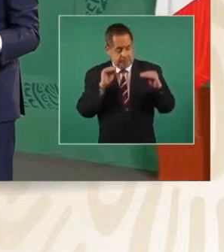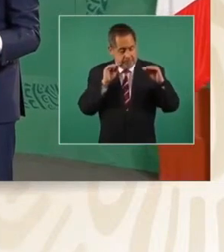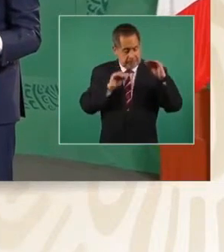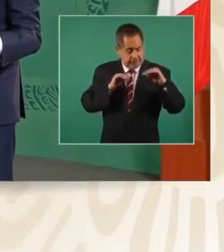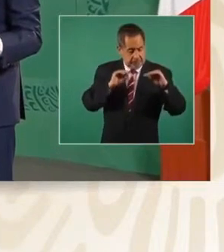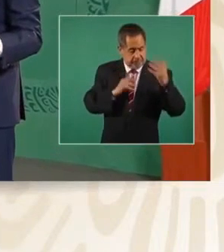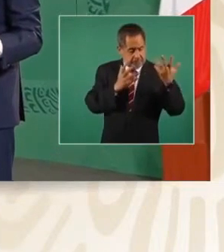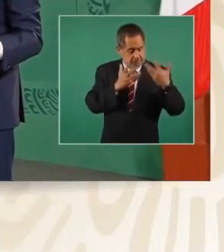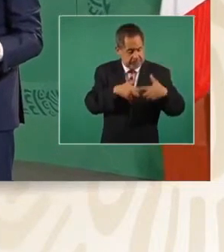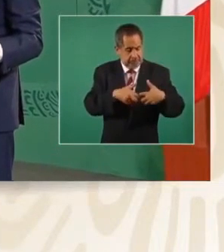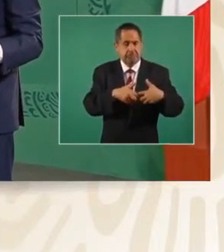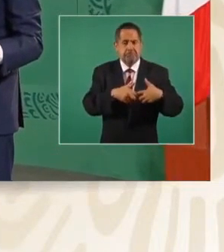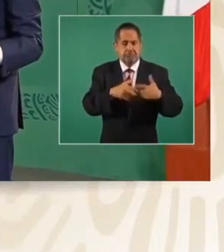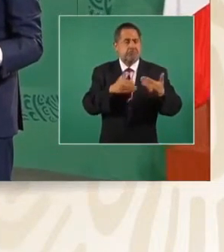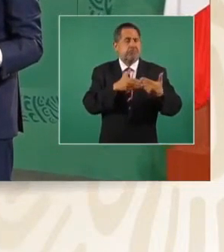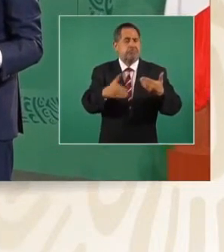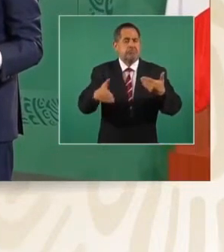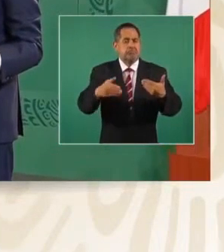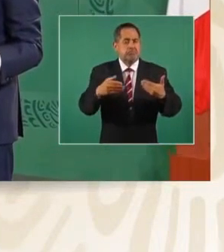integral,